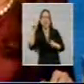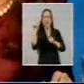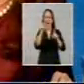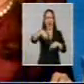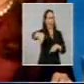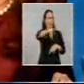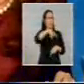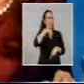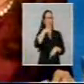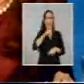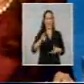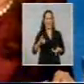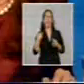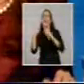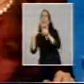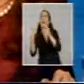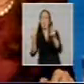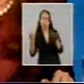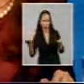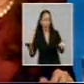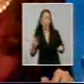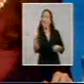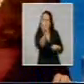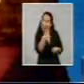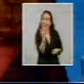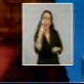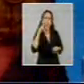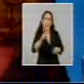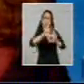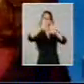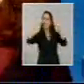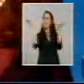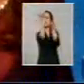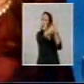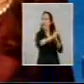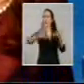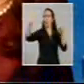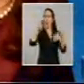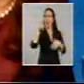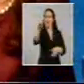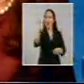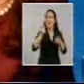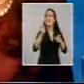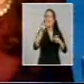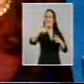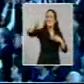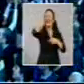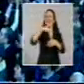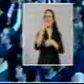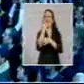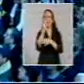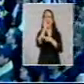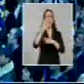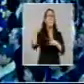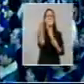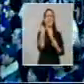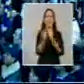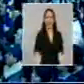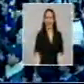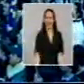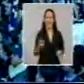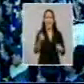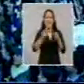entiendan y no quieran ver que hay un nuevo mundo que necesita comida, que necesita